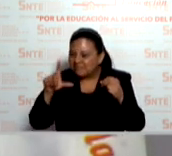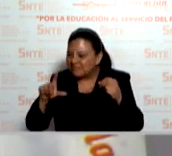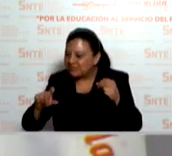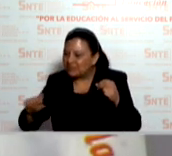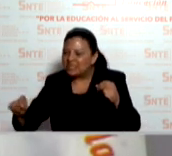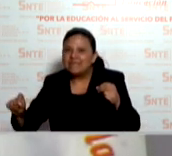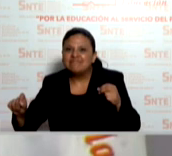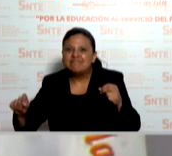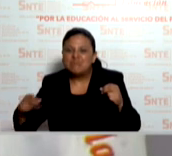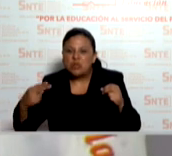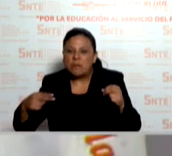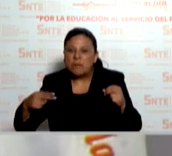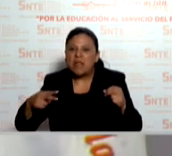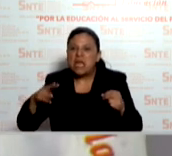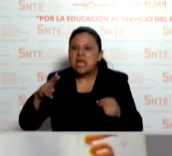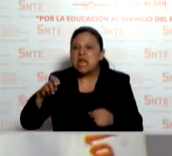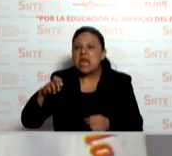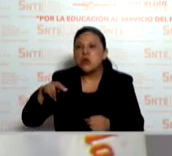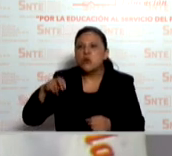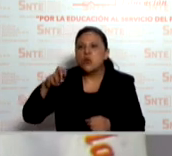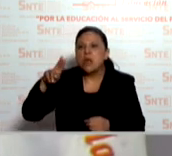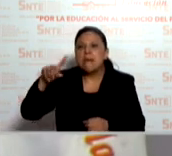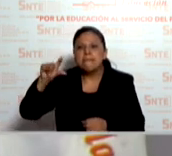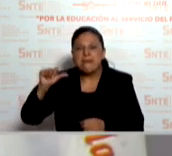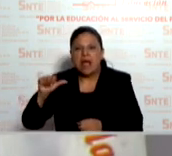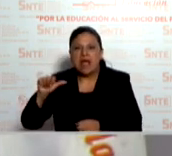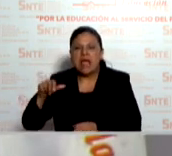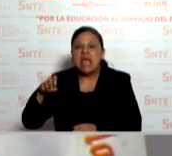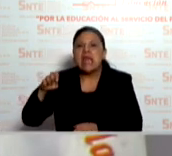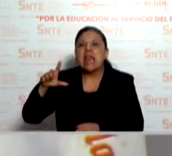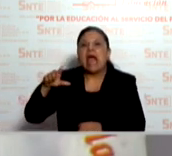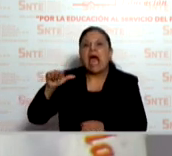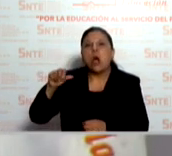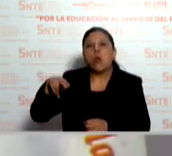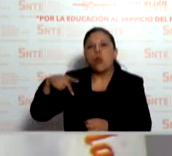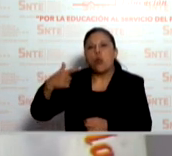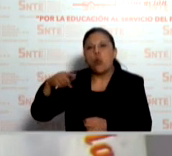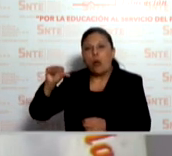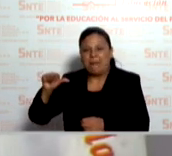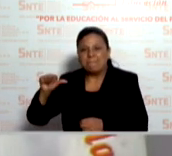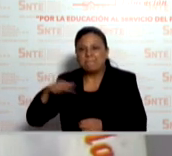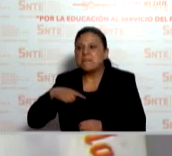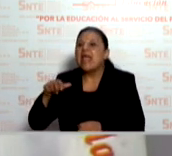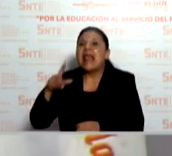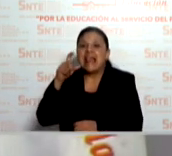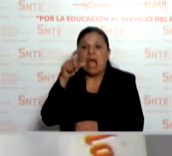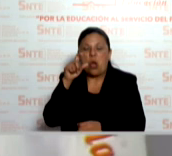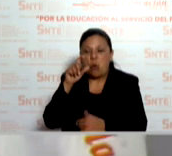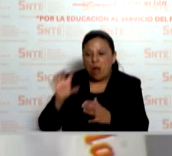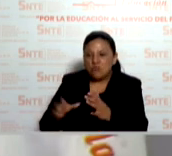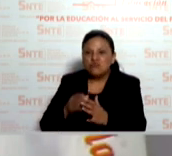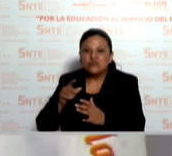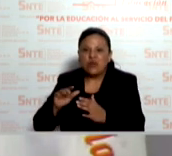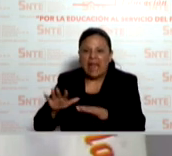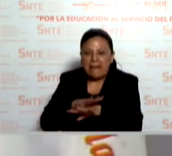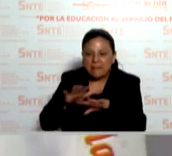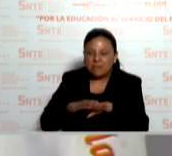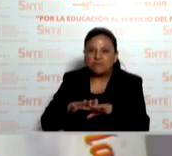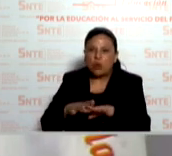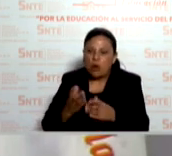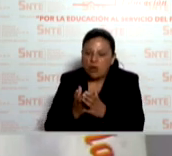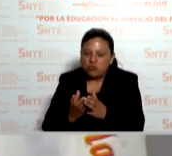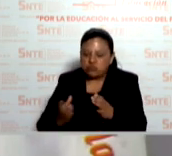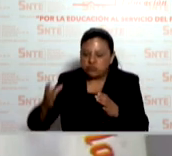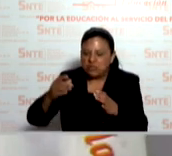como Renueva el Agua, Fíltrala, donde tres ilustres estudiantes diseñaron un prototipo de filtro de